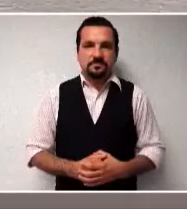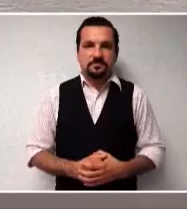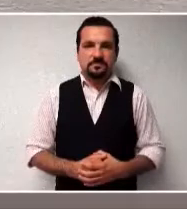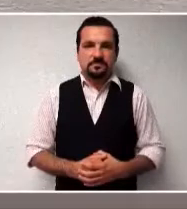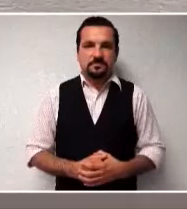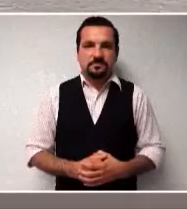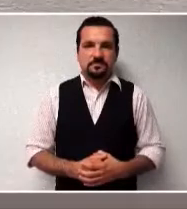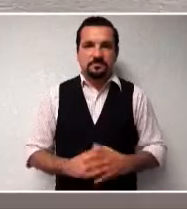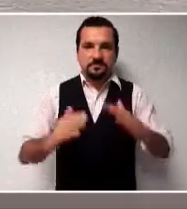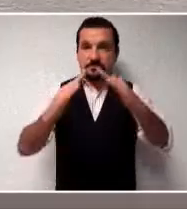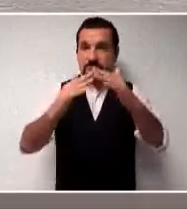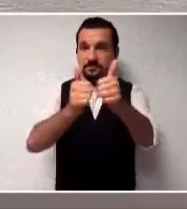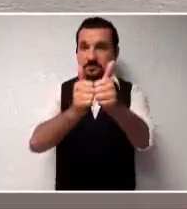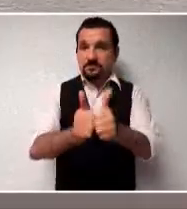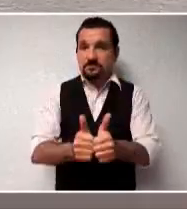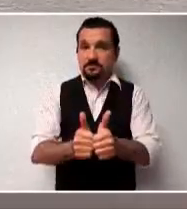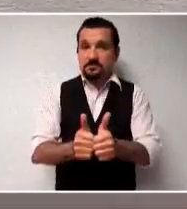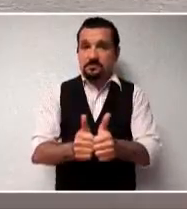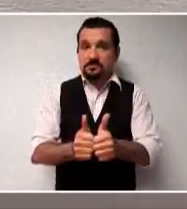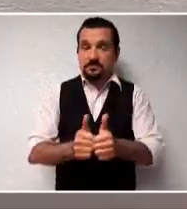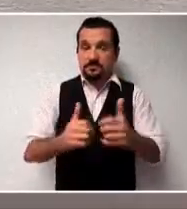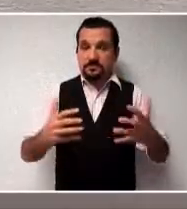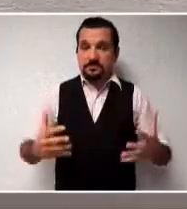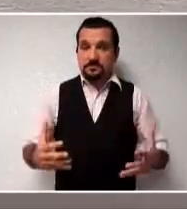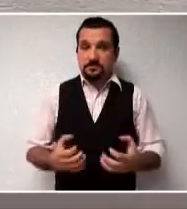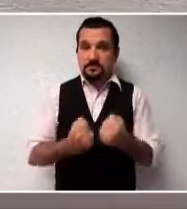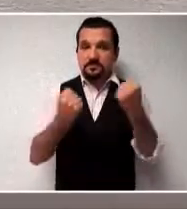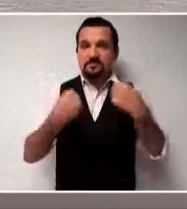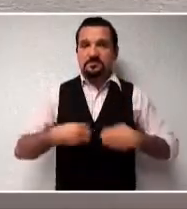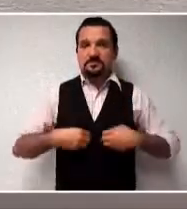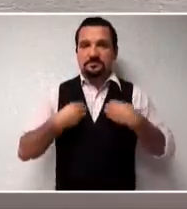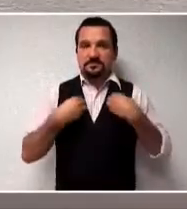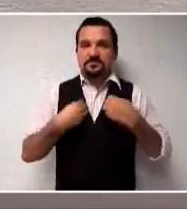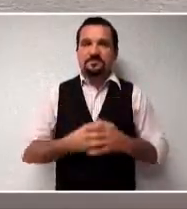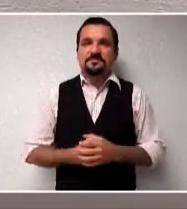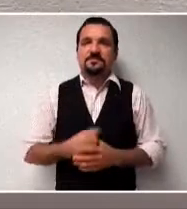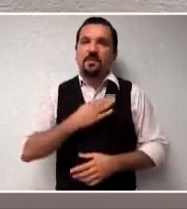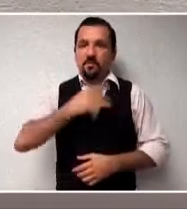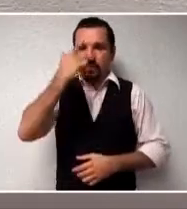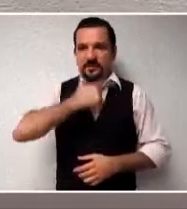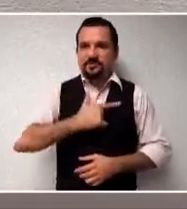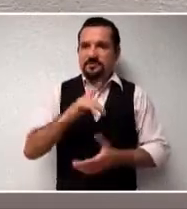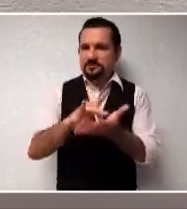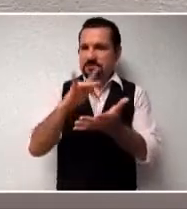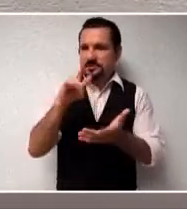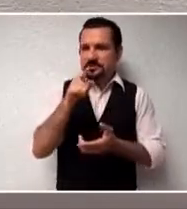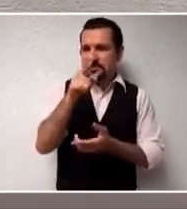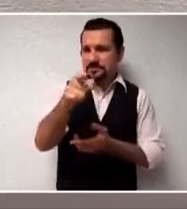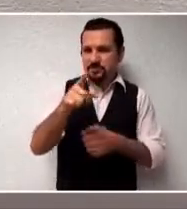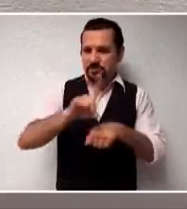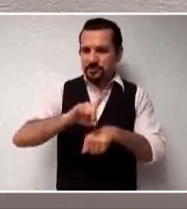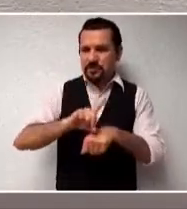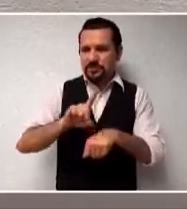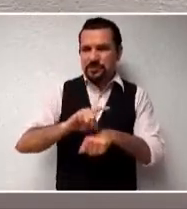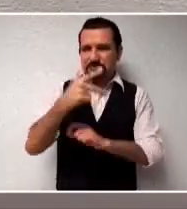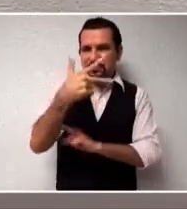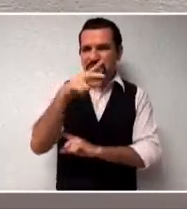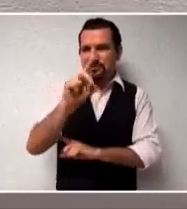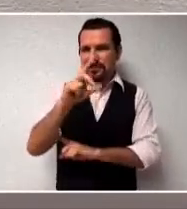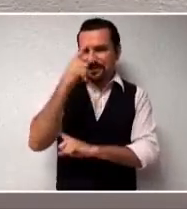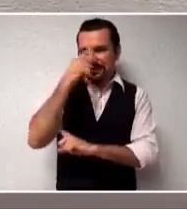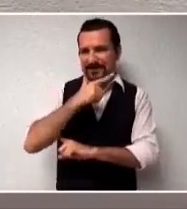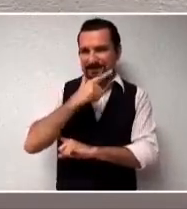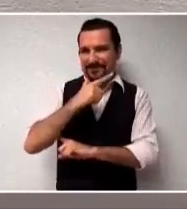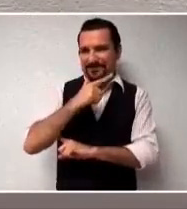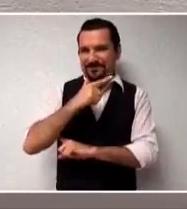quédate en casa y salva vidas buenas noches te agradezco que nos sigas todos los días a las 8 30 de la noche